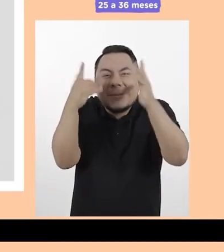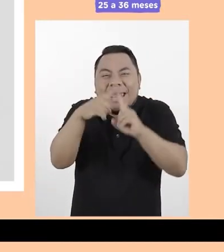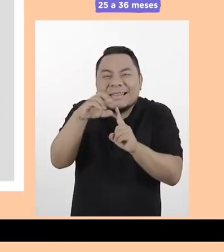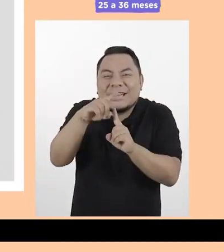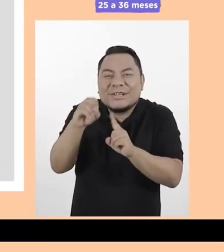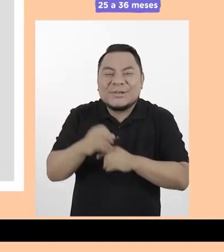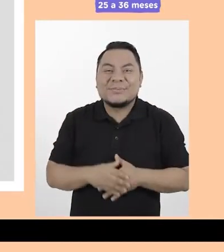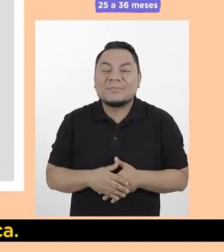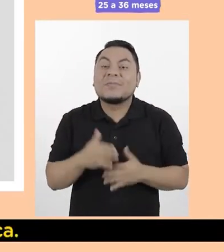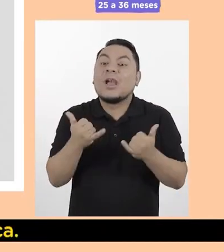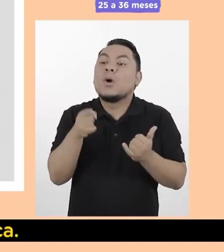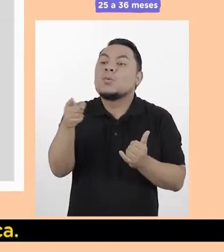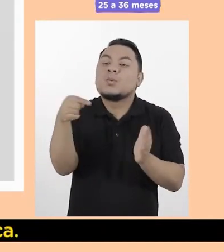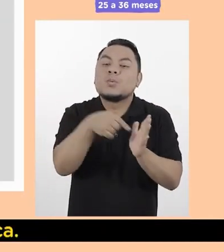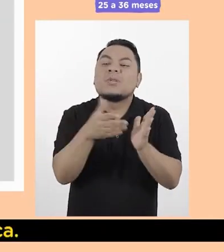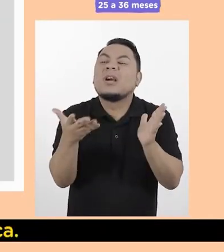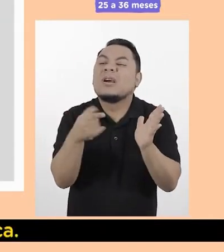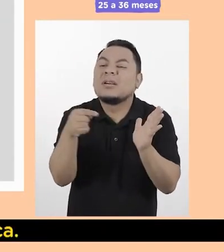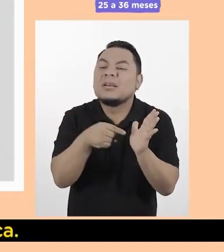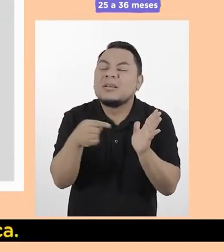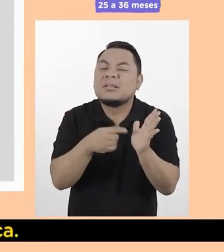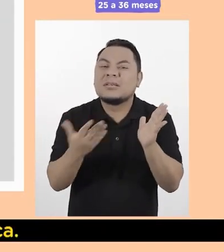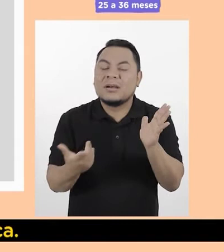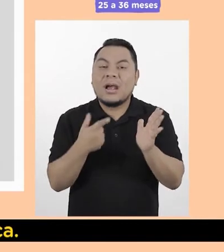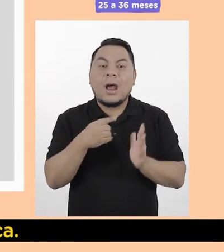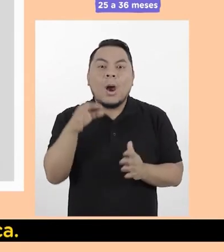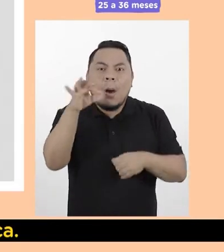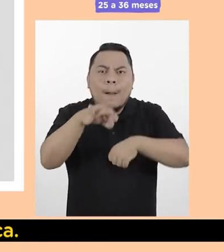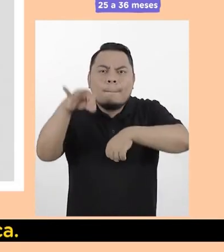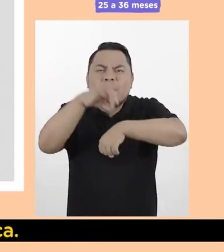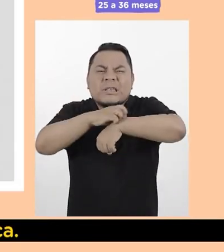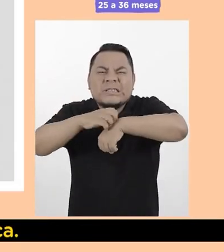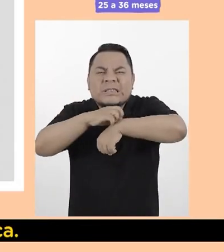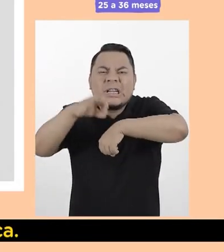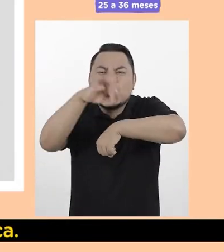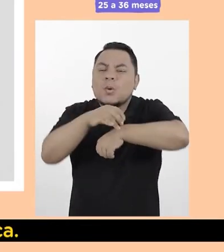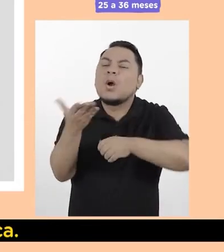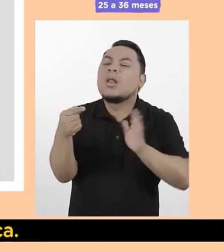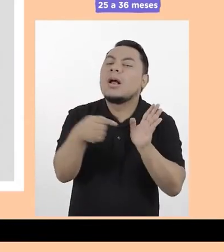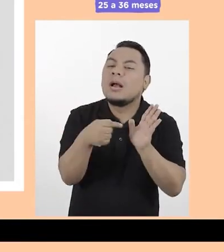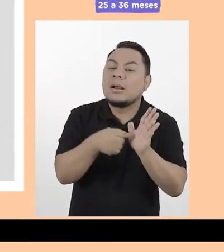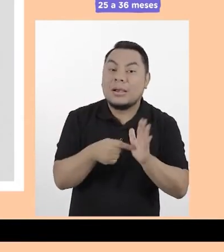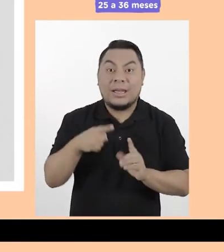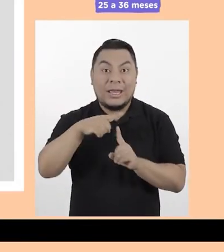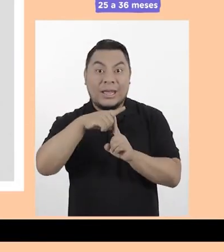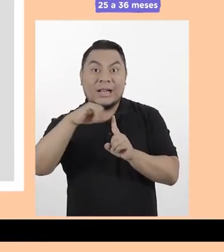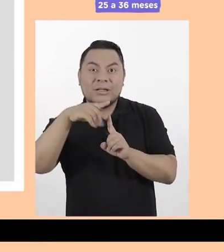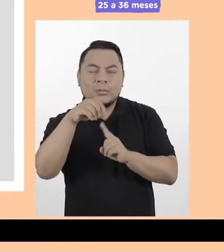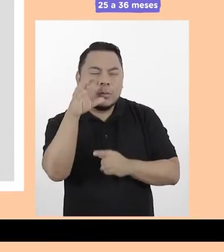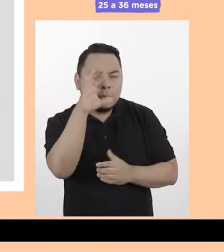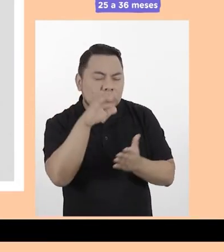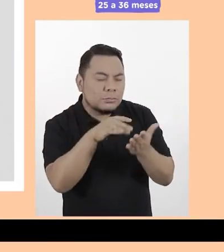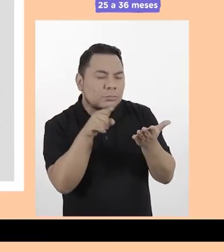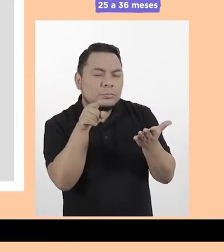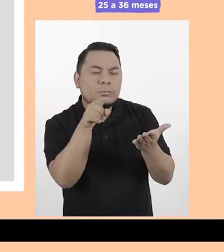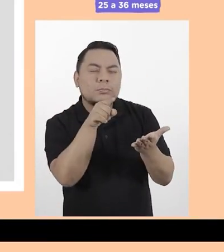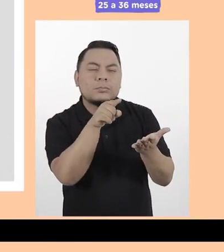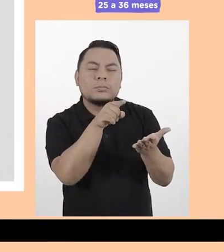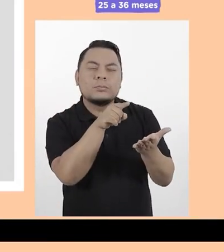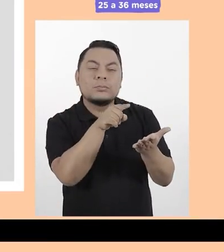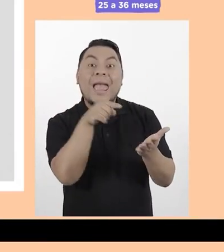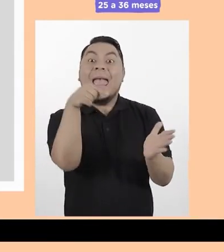Muy bien, Tito. Ahora ubica a la pulga que pica. Tito busca y